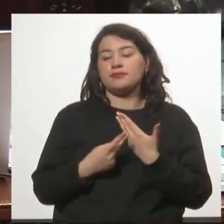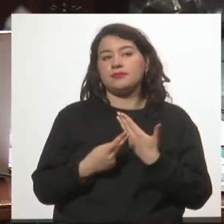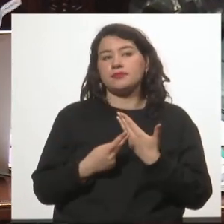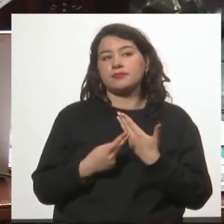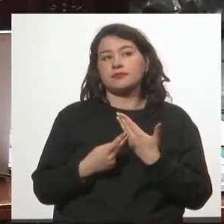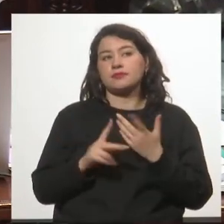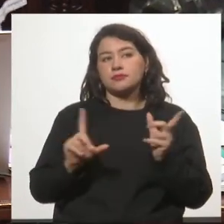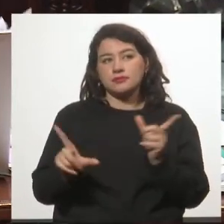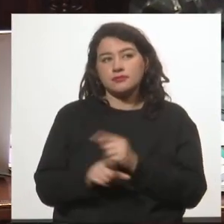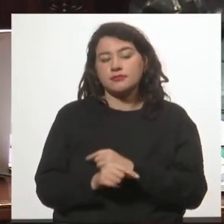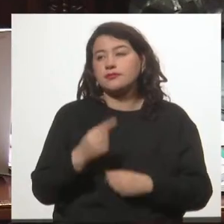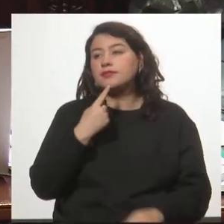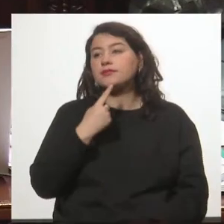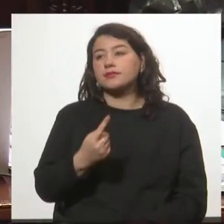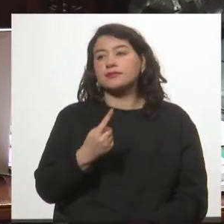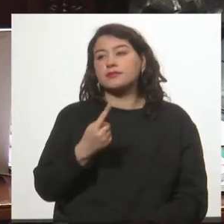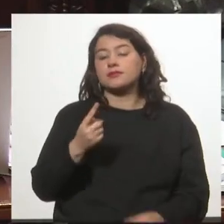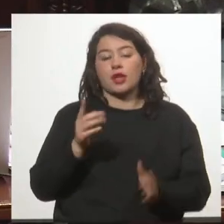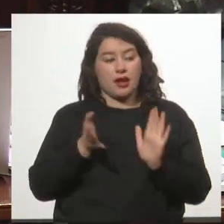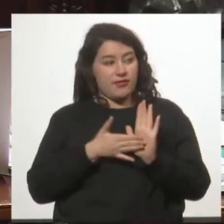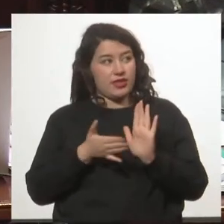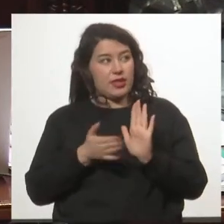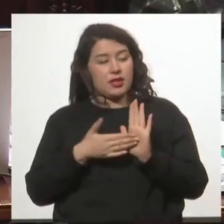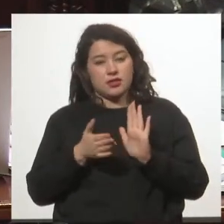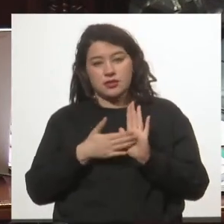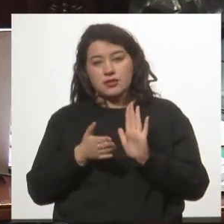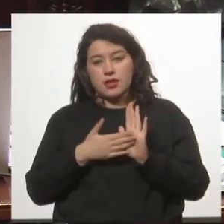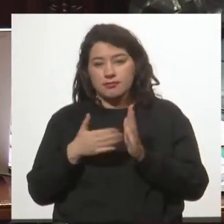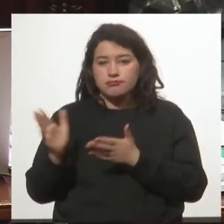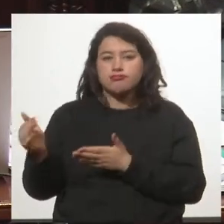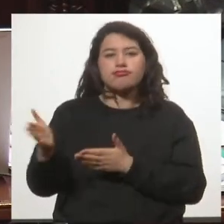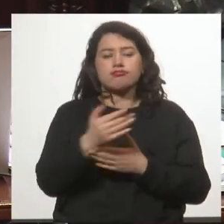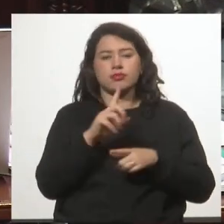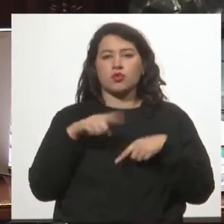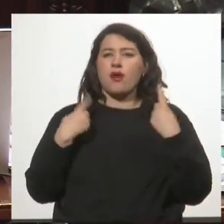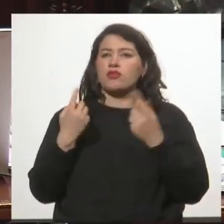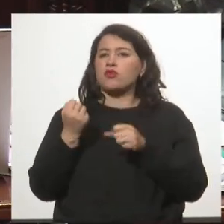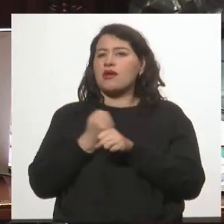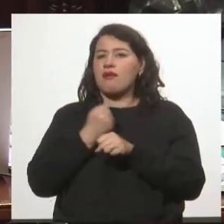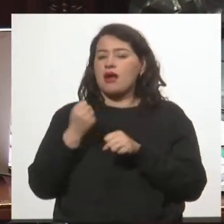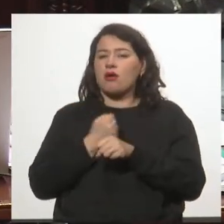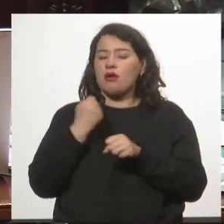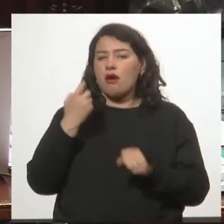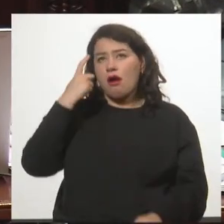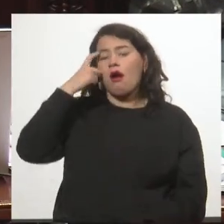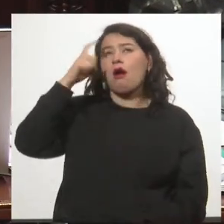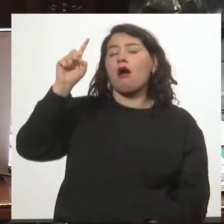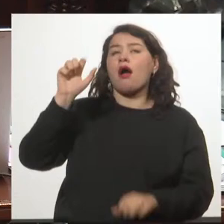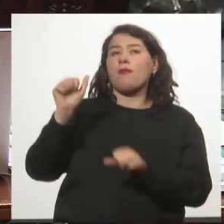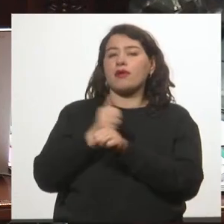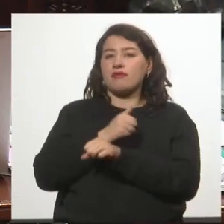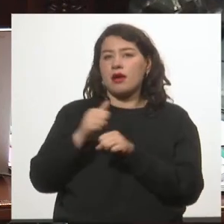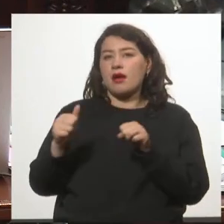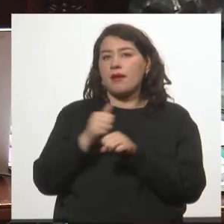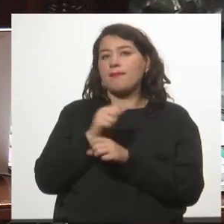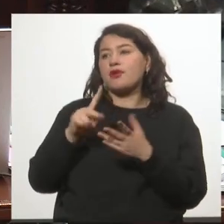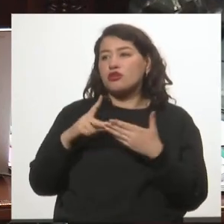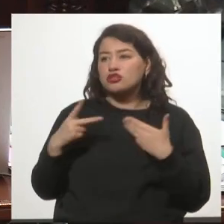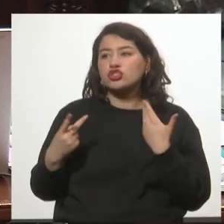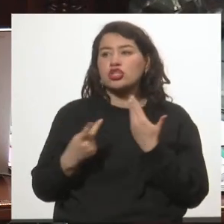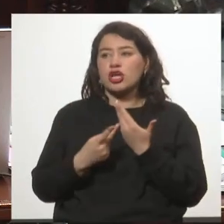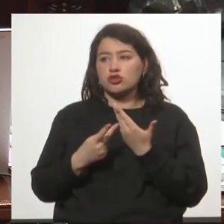termina diciendo que en base a la evidencia obtenida durante nuestro trabajo surge que cuando se aprobó el proyecto del complejo